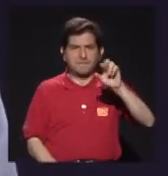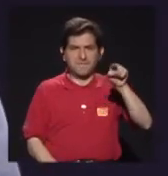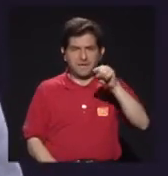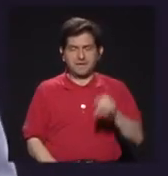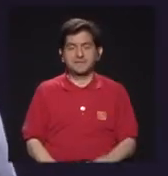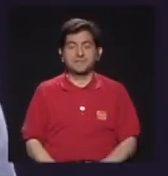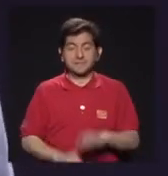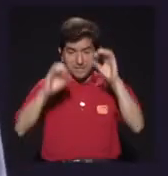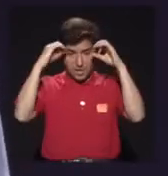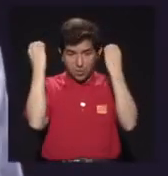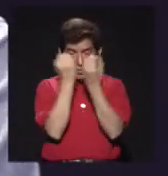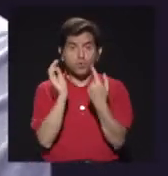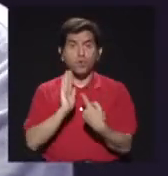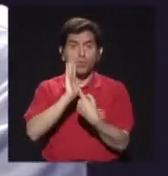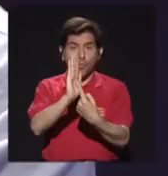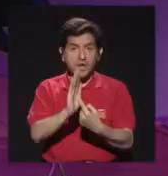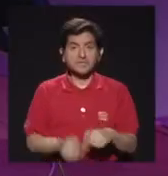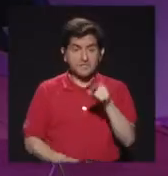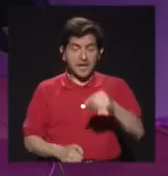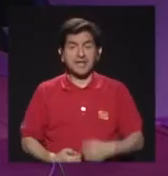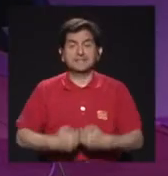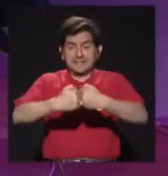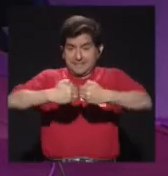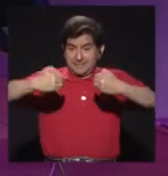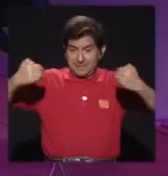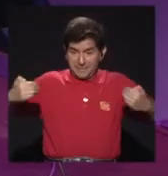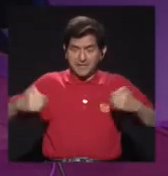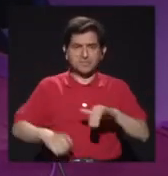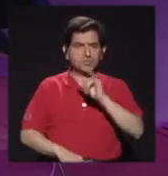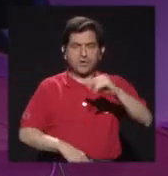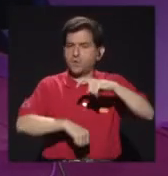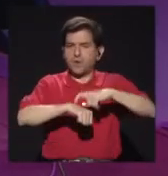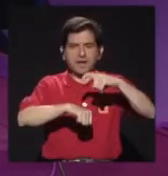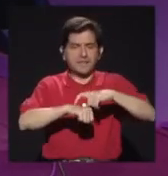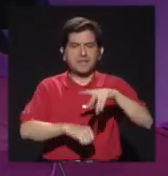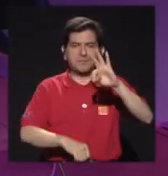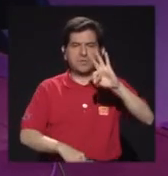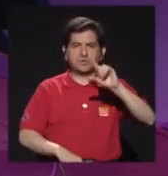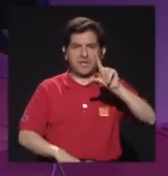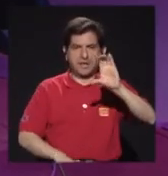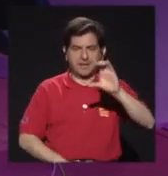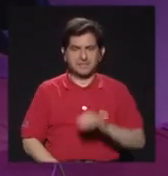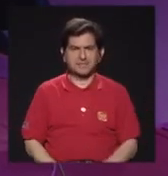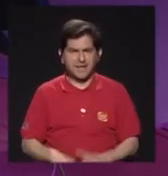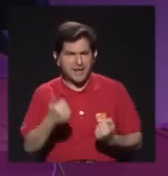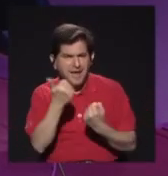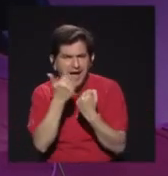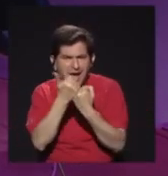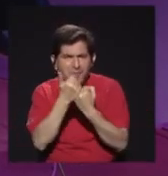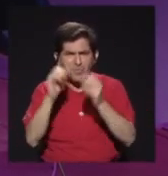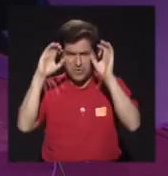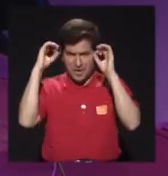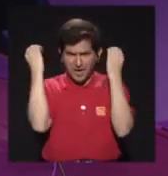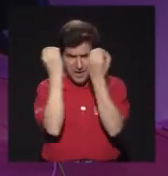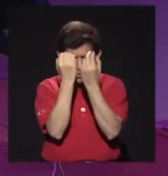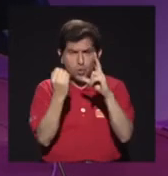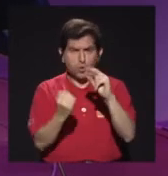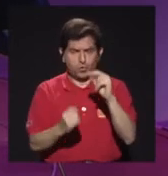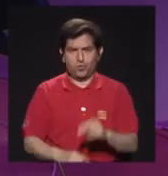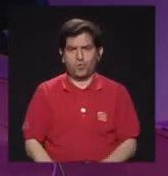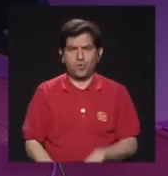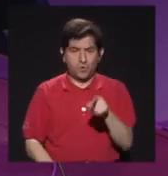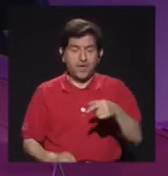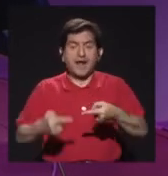fue el reflejo de esa polarización como la que se dio durante el tlc por ejemplo que no fue un voto tomó fue en gran medida también un voto